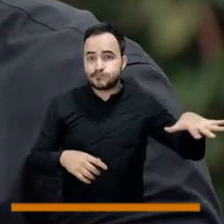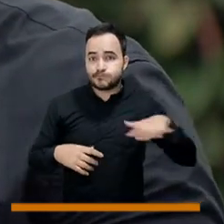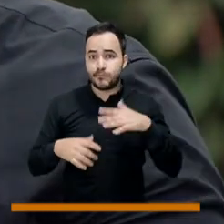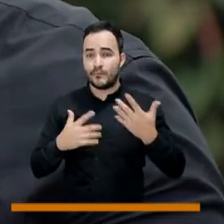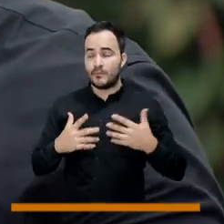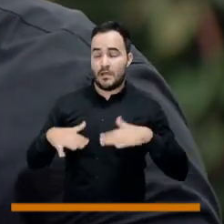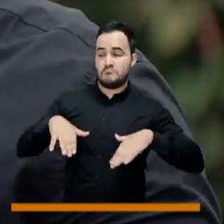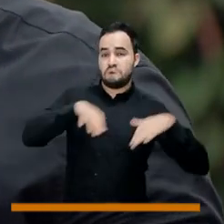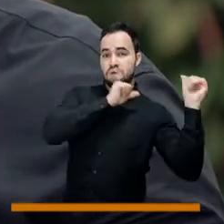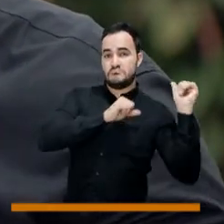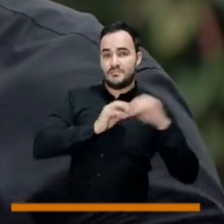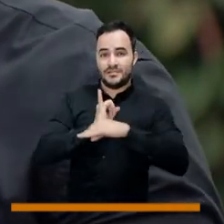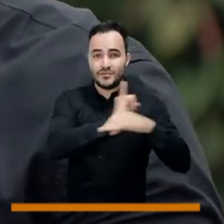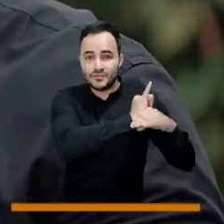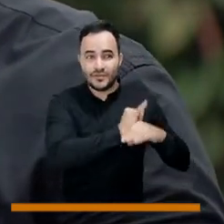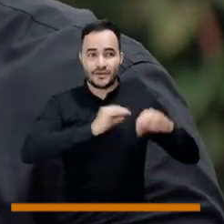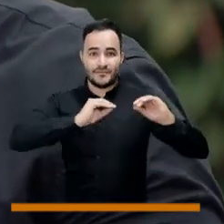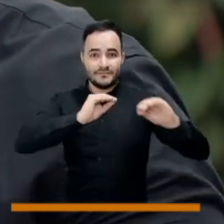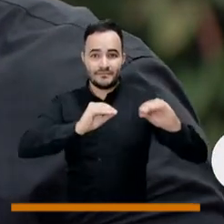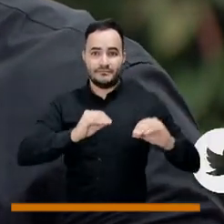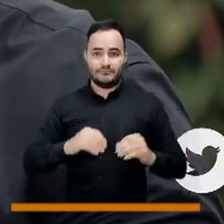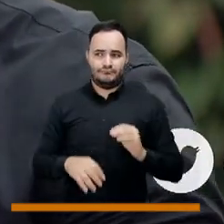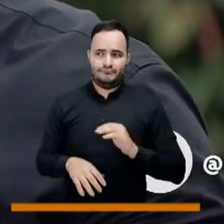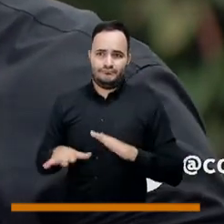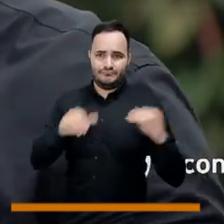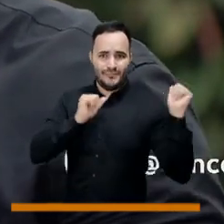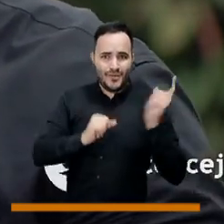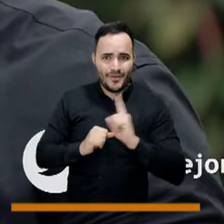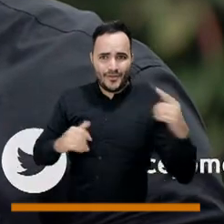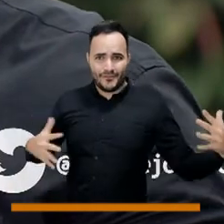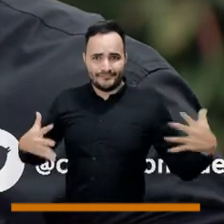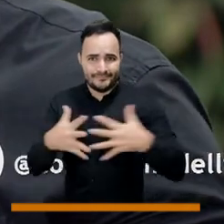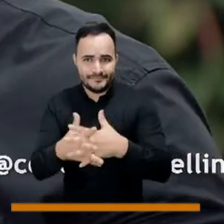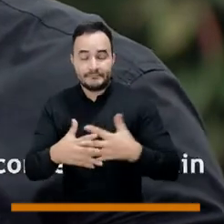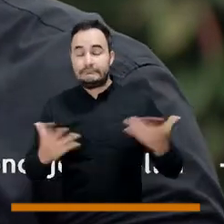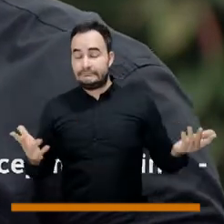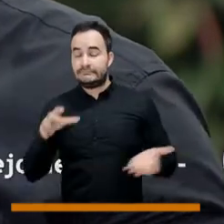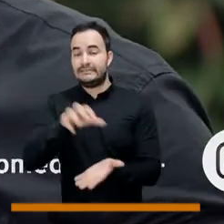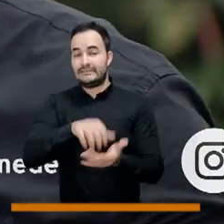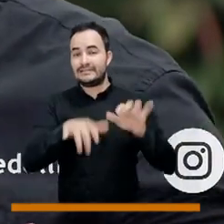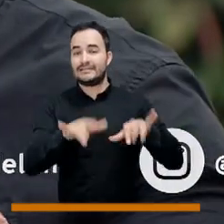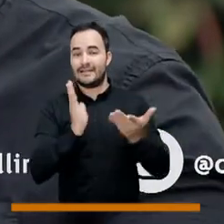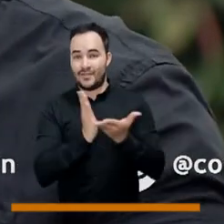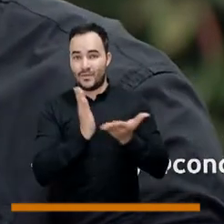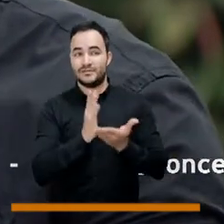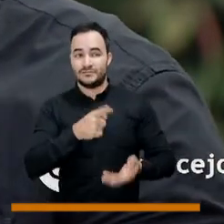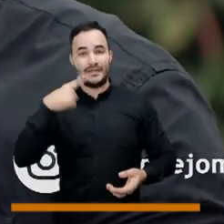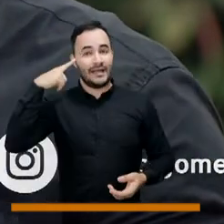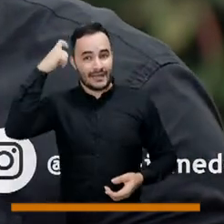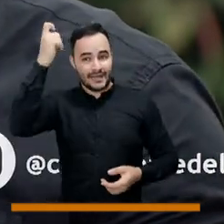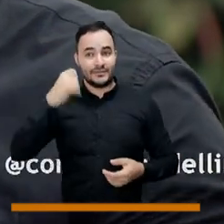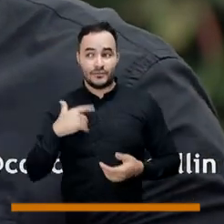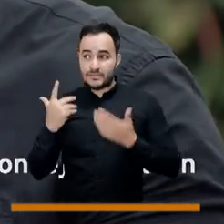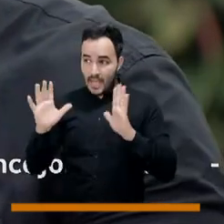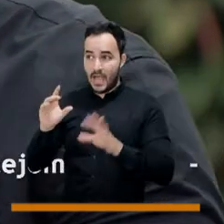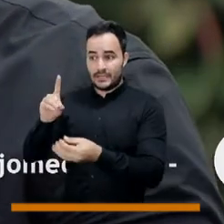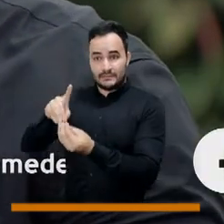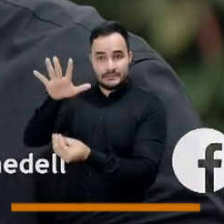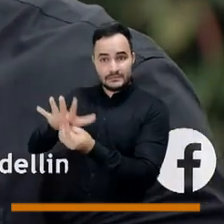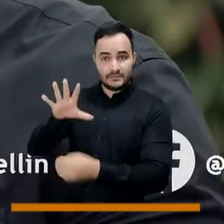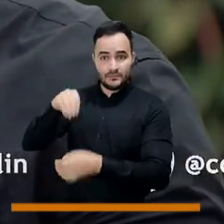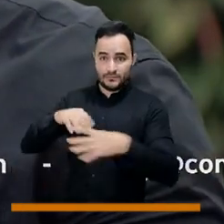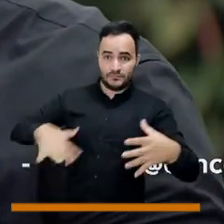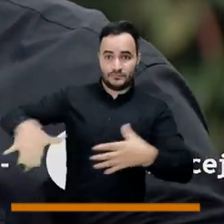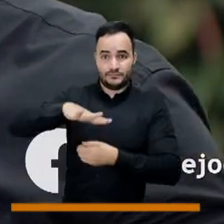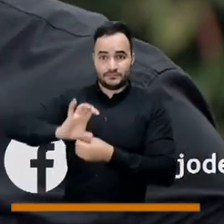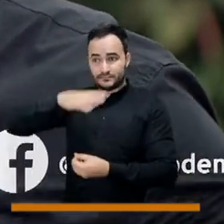de que todas las instituciones se tienen que alinear con esto. La Secretaría de Educación tiene un reto grande y es cómo vamos a empezar a meter todo este tema